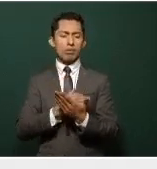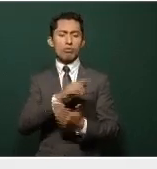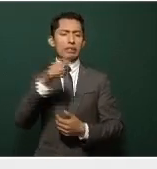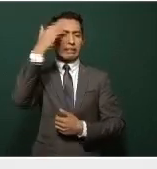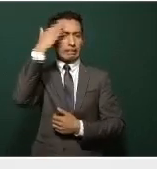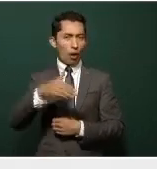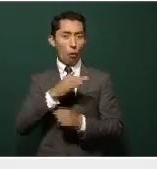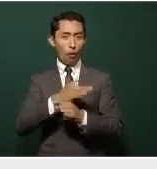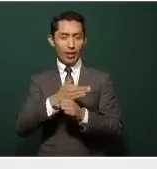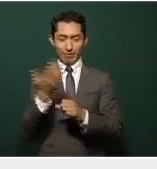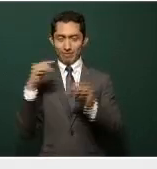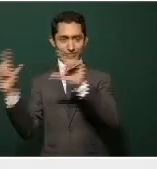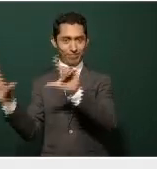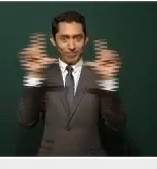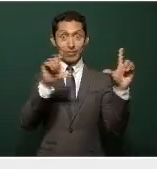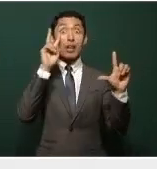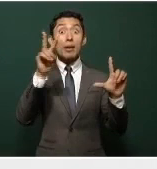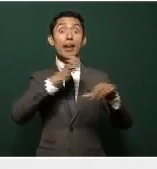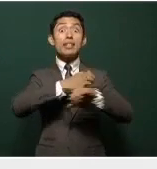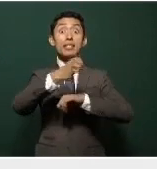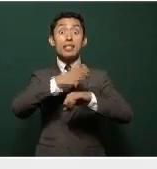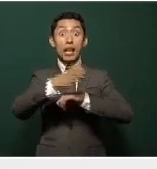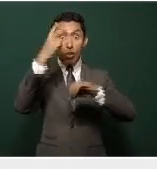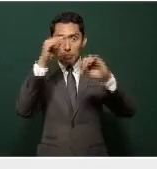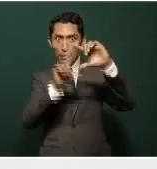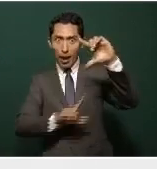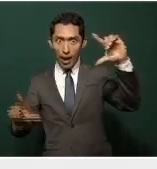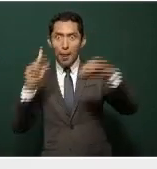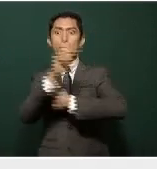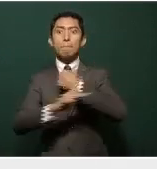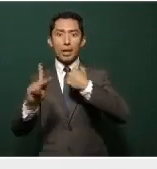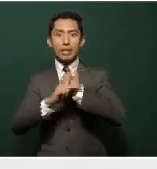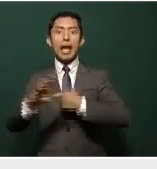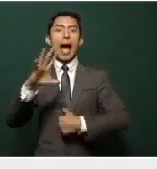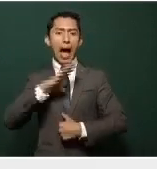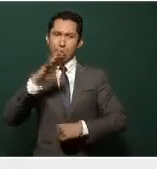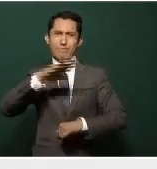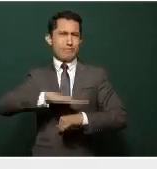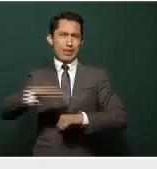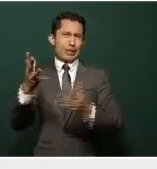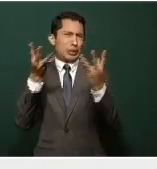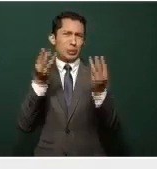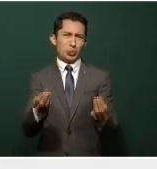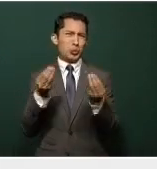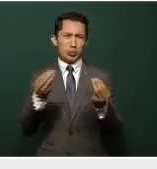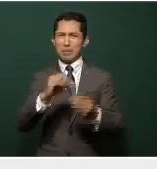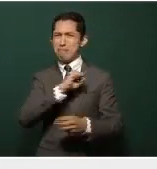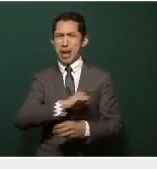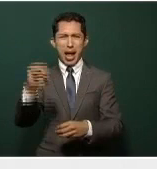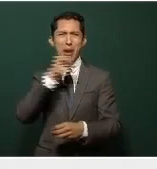esta gráfica a las entidades del país con mayor índice de delitos de alto impacto,